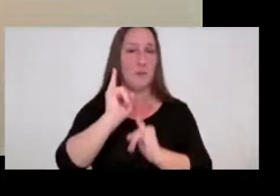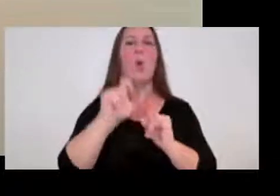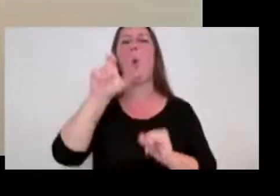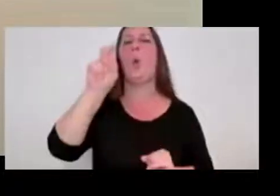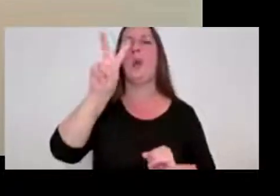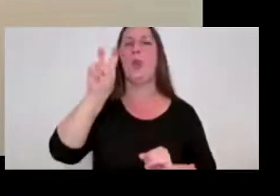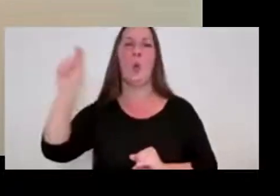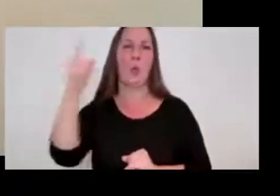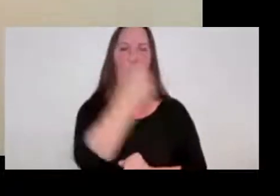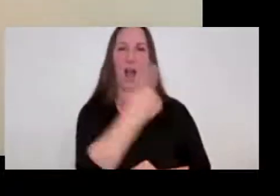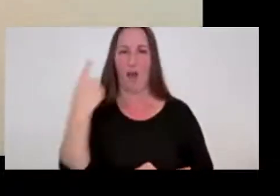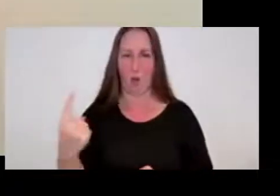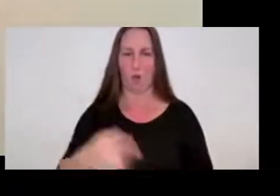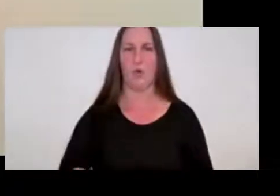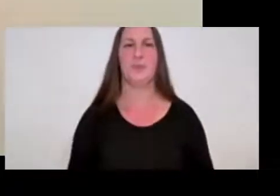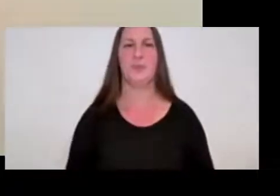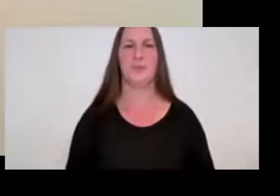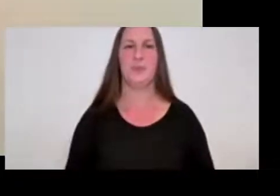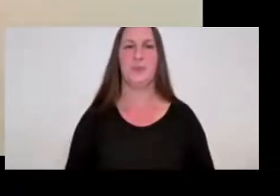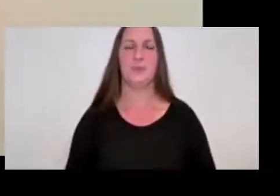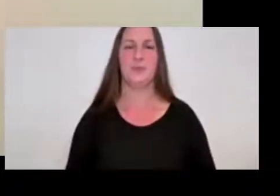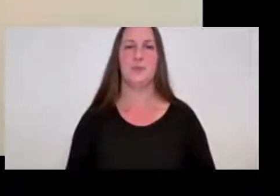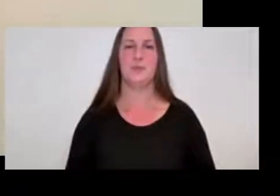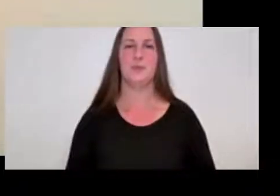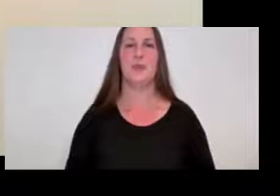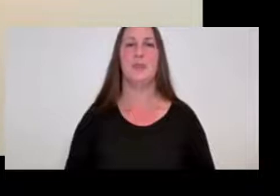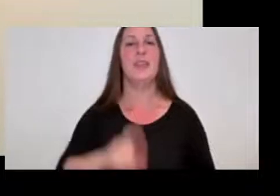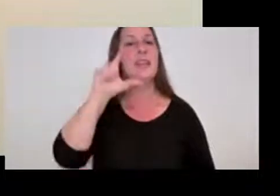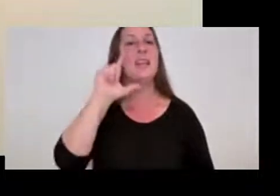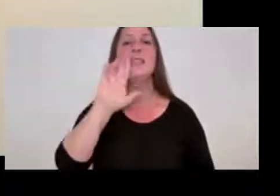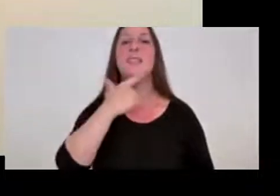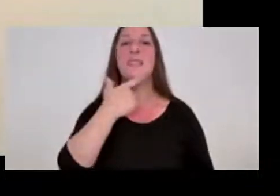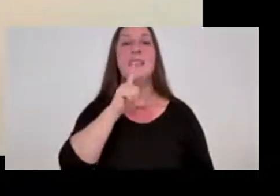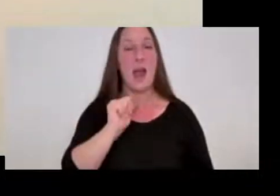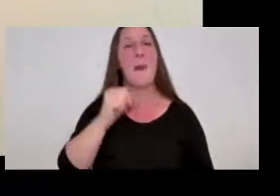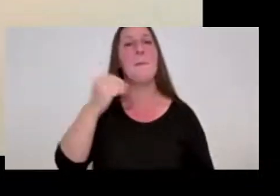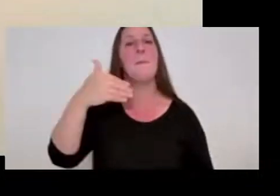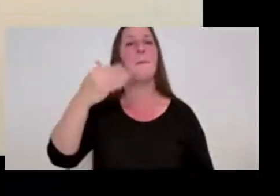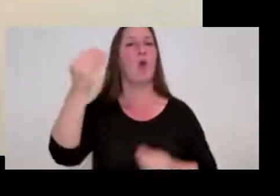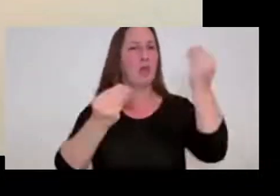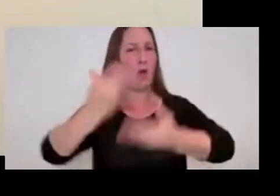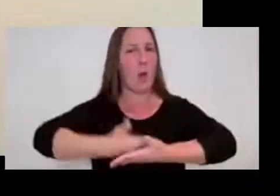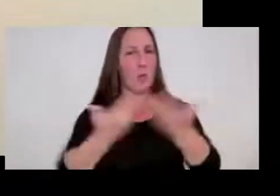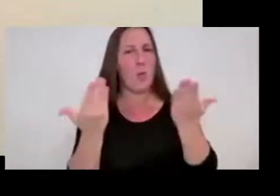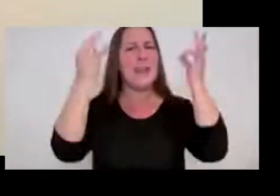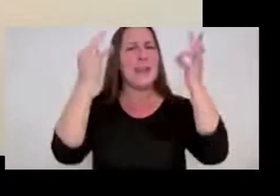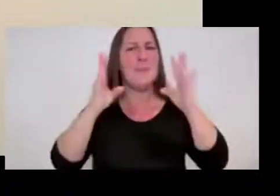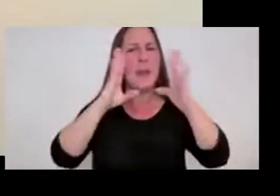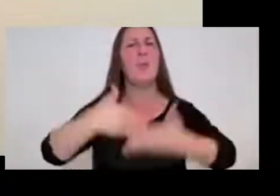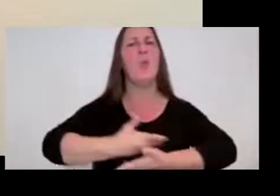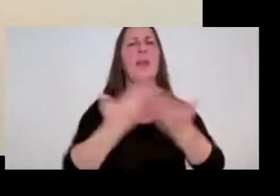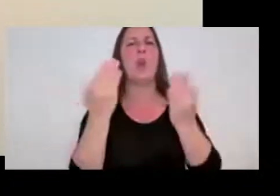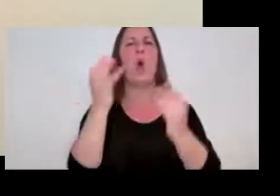nuestros expositores. La doctora Cristina Mancilla, contadora pública, especialista en tributación de la